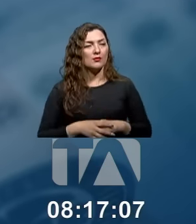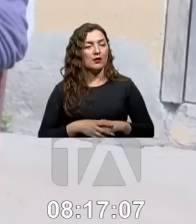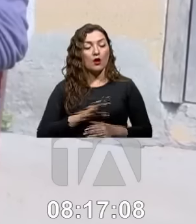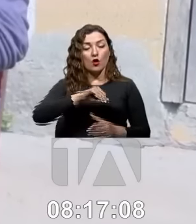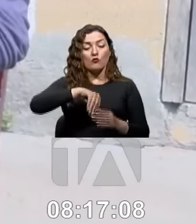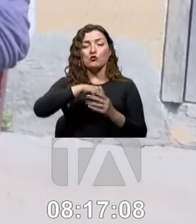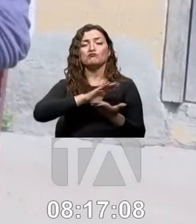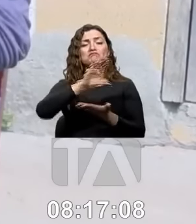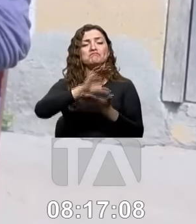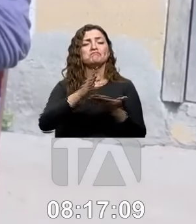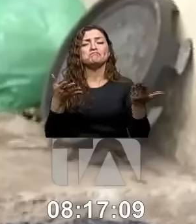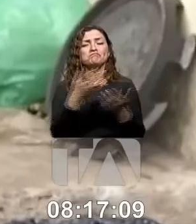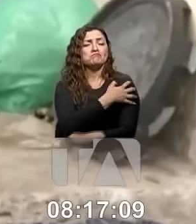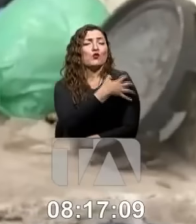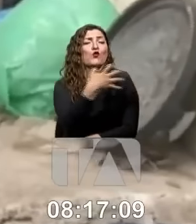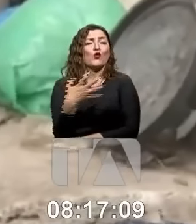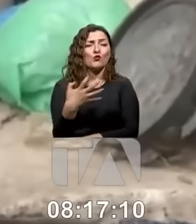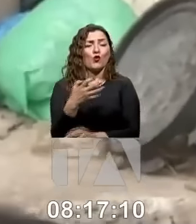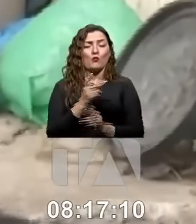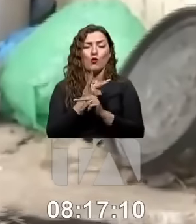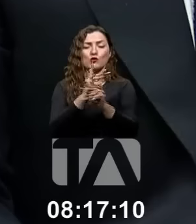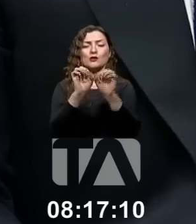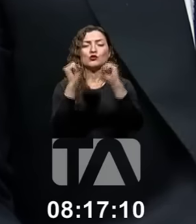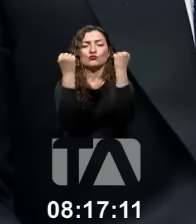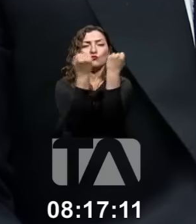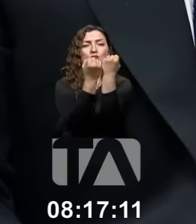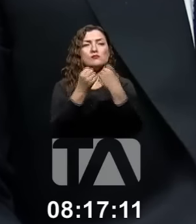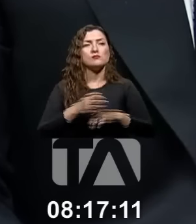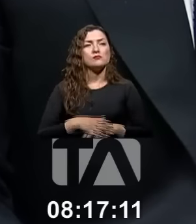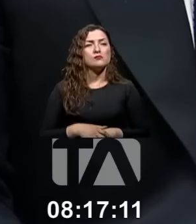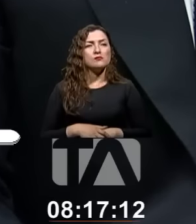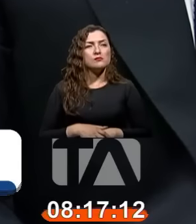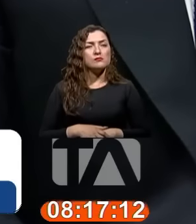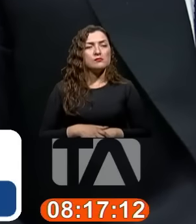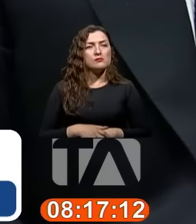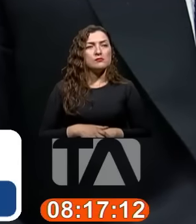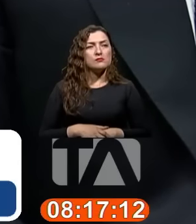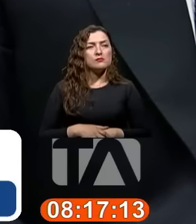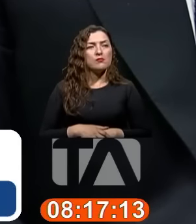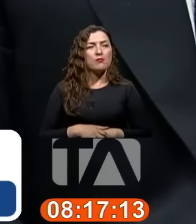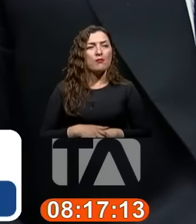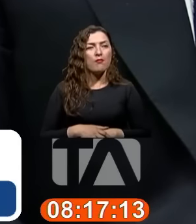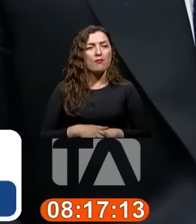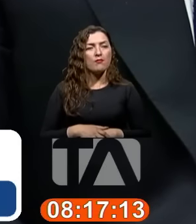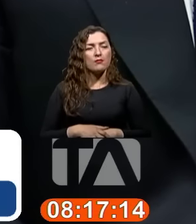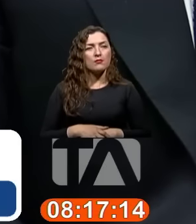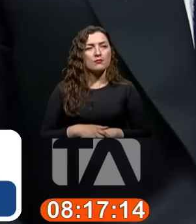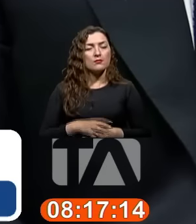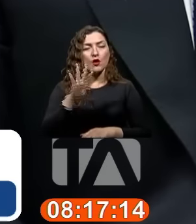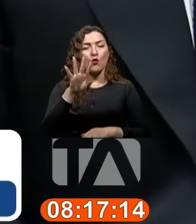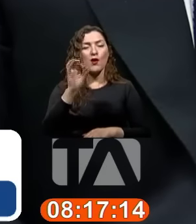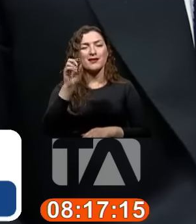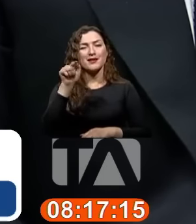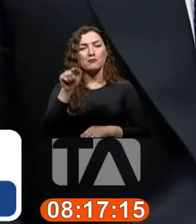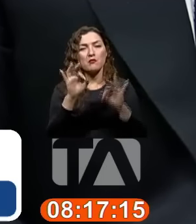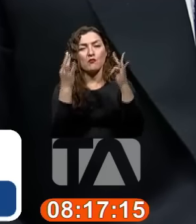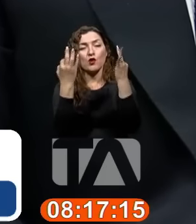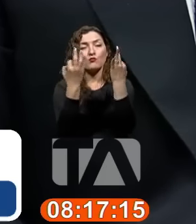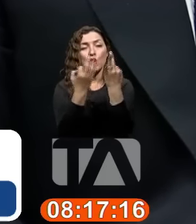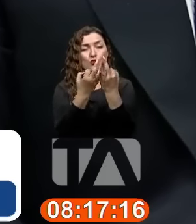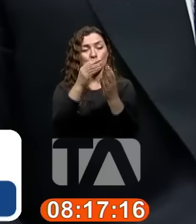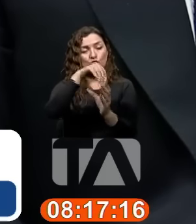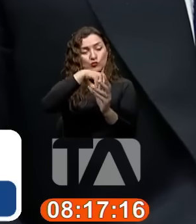serían destinados a fortalecer la protección social. Se va a incrementar 40.000 núcleos familiares que van a estar